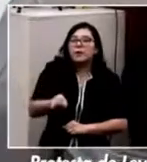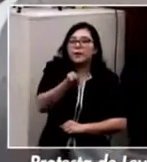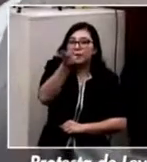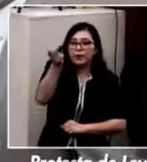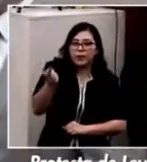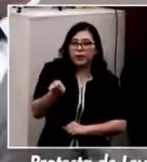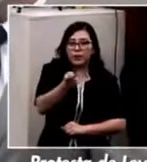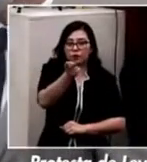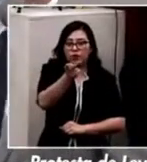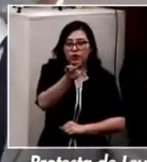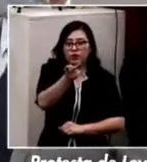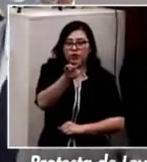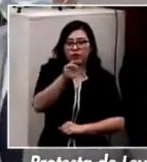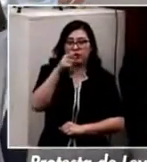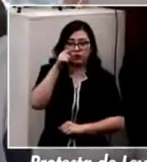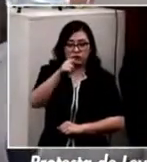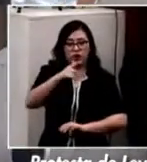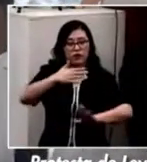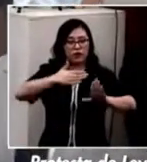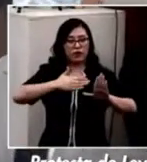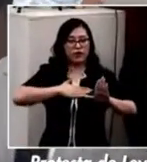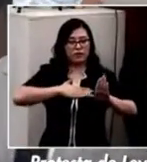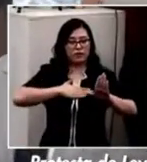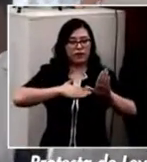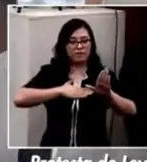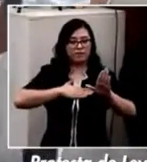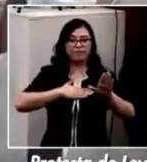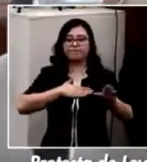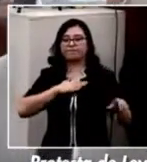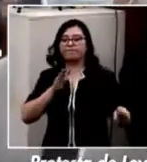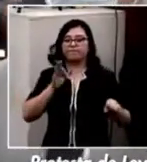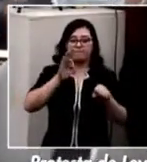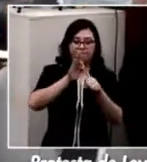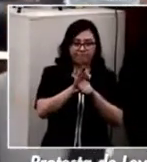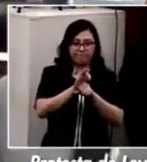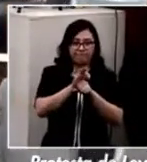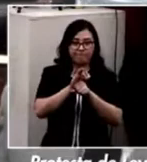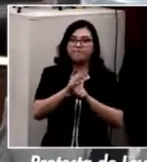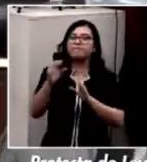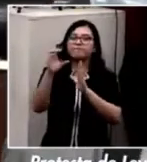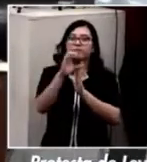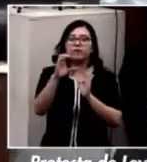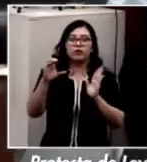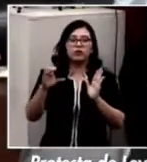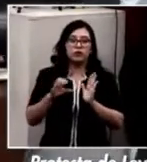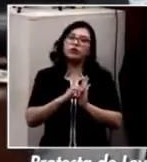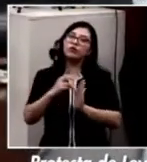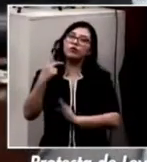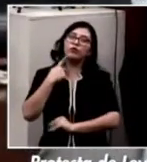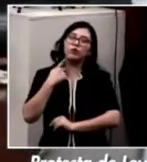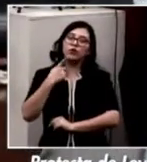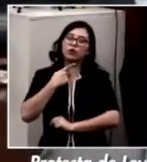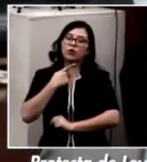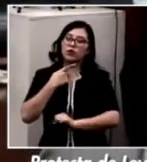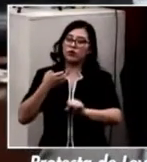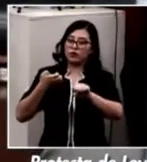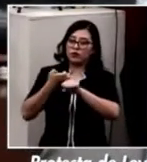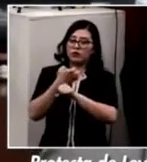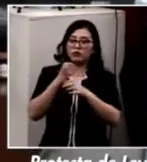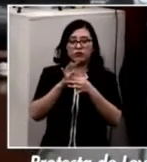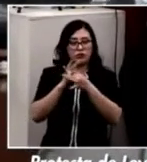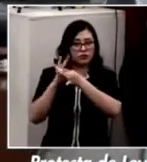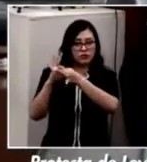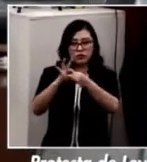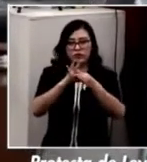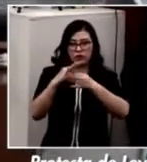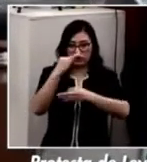su problema. Otro problema que tenemos es las unidades especializadas. De igual manera, el